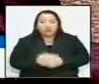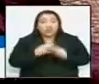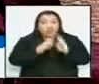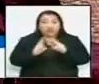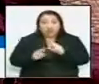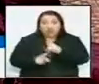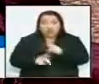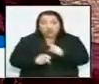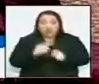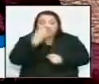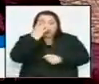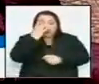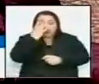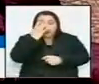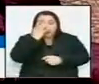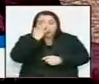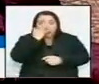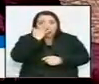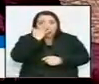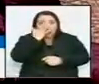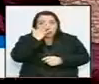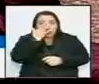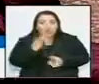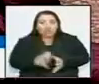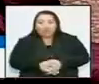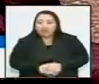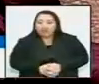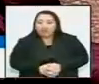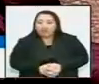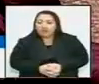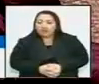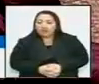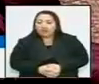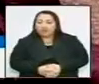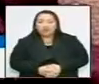responder, o caso contrario. Sí, ok.